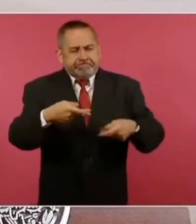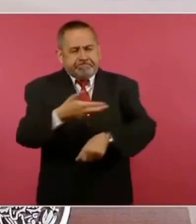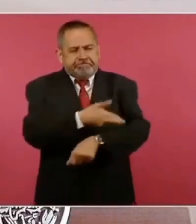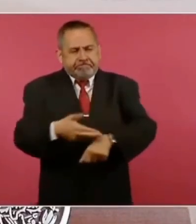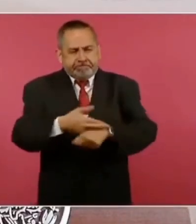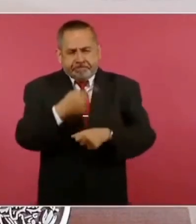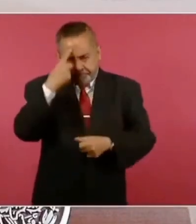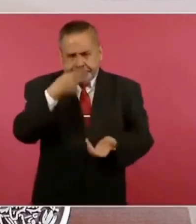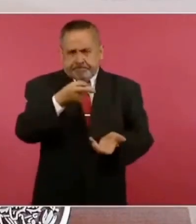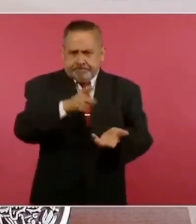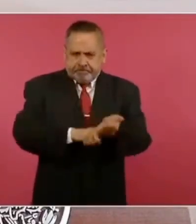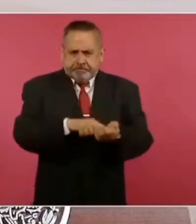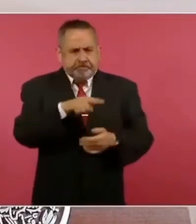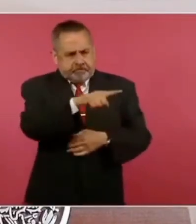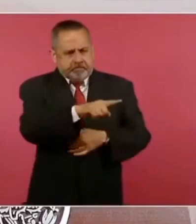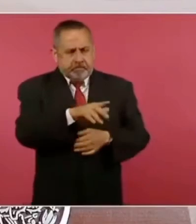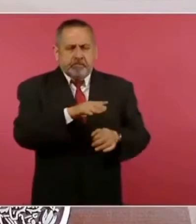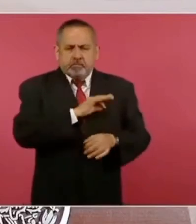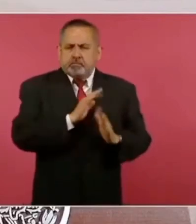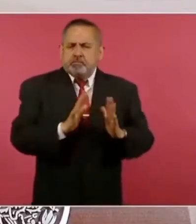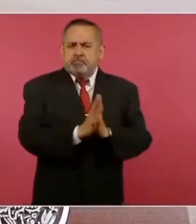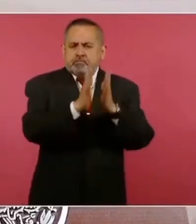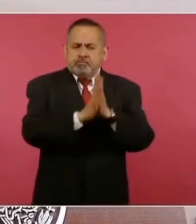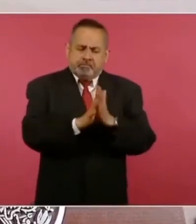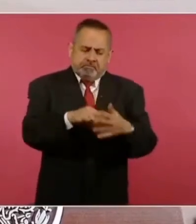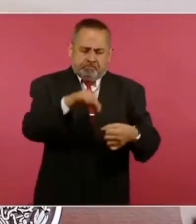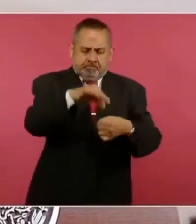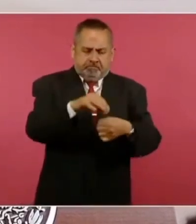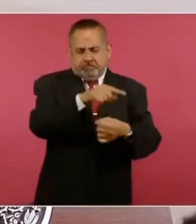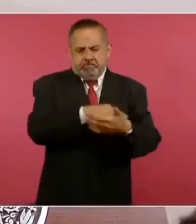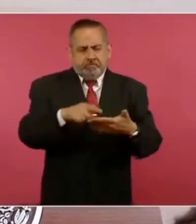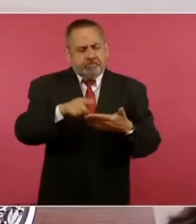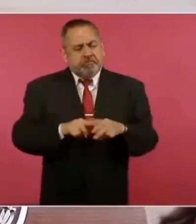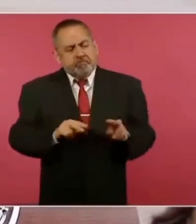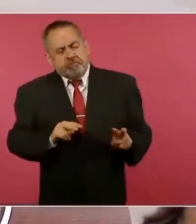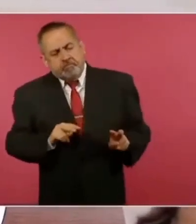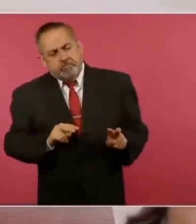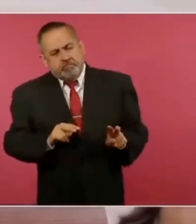para que puedan participar. Es eso.